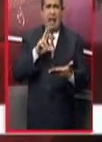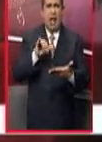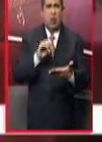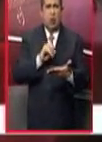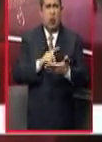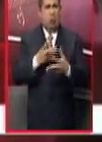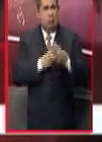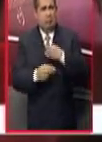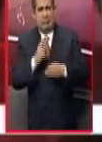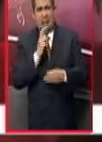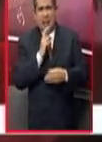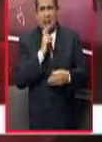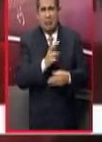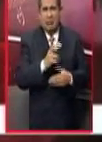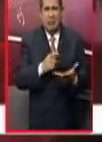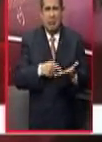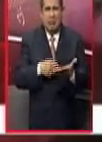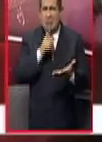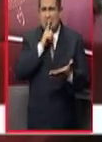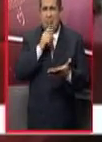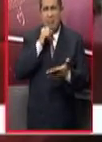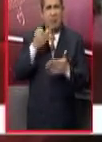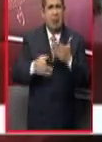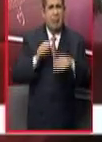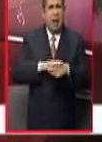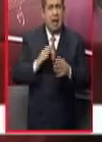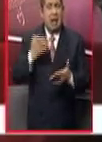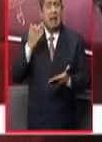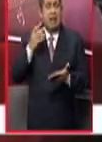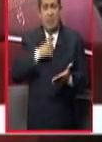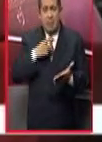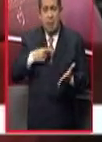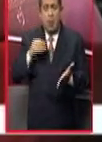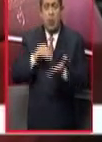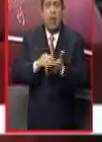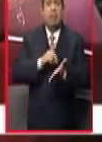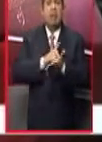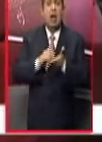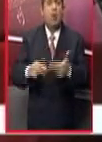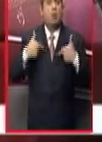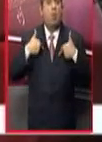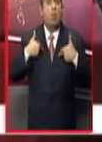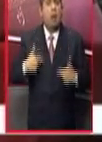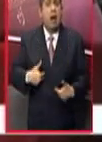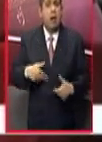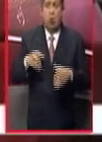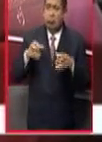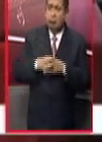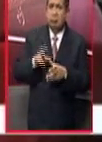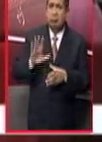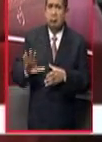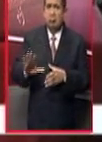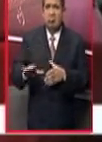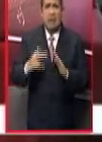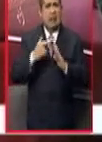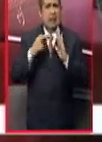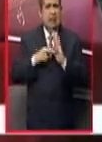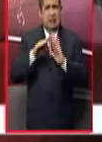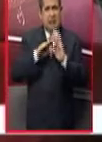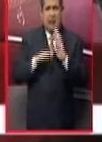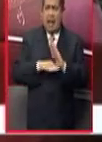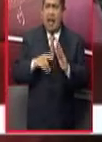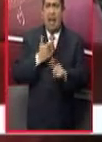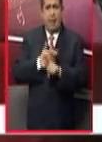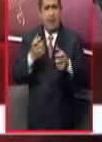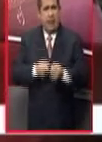no se considera acá y se debería de considerarse como un derecho humano, parte del conjunto de normas que regulan el